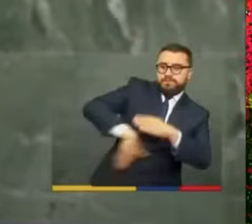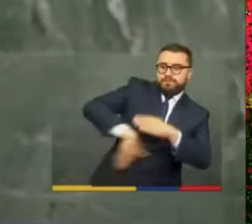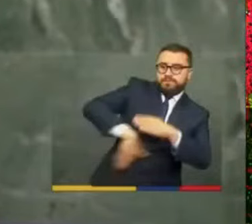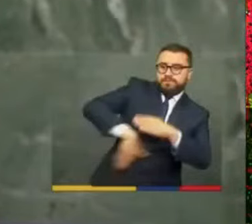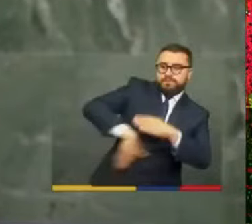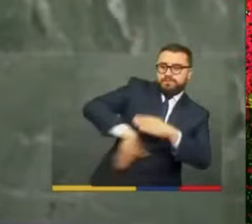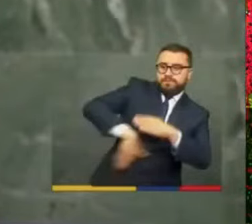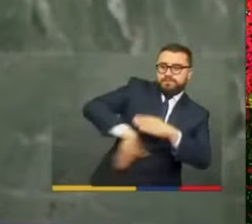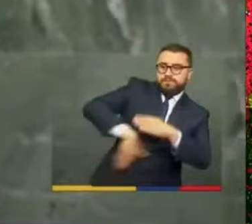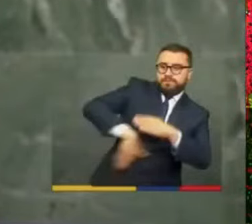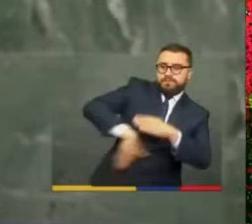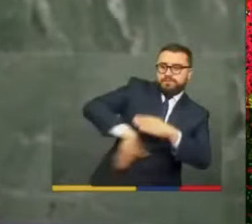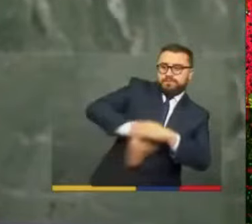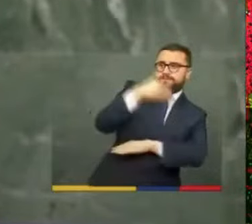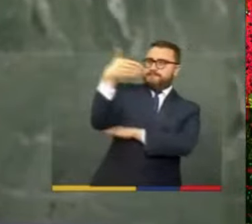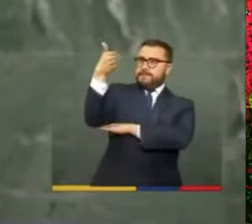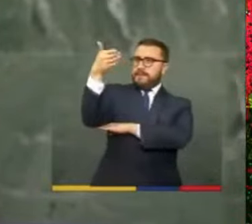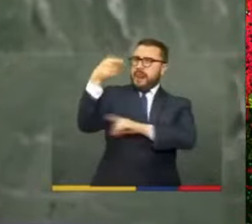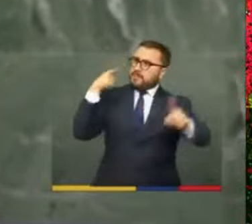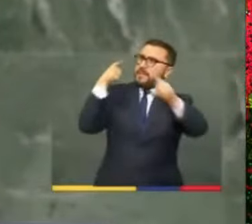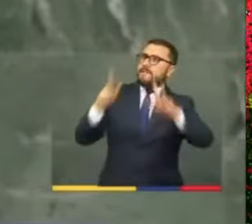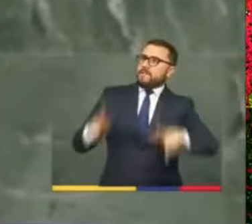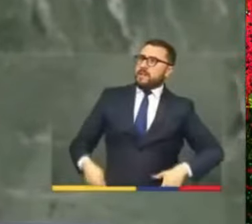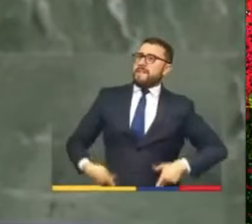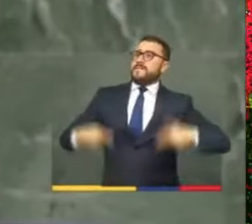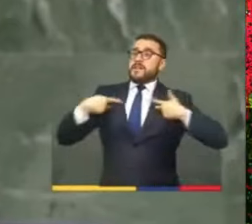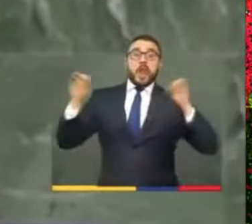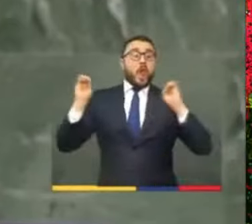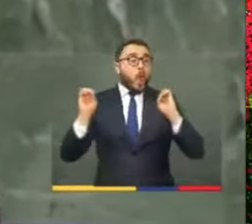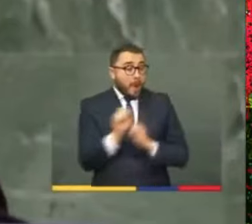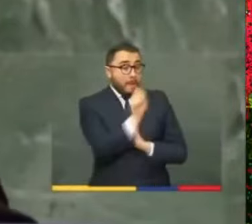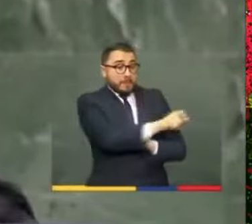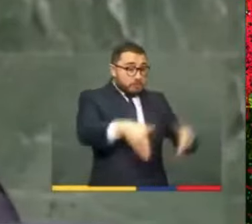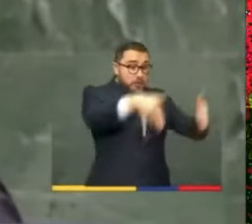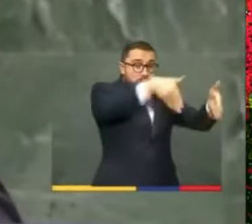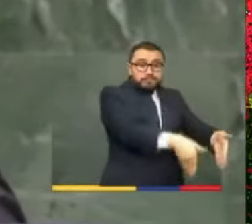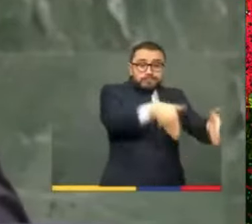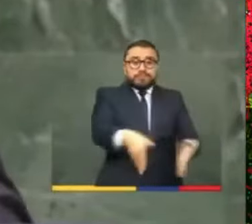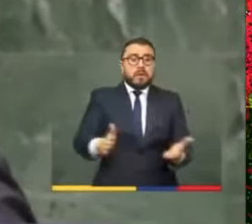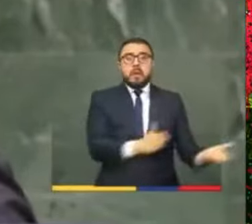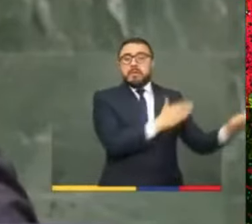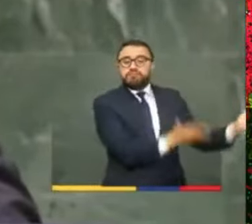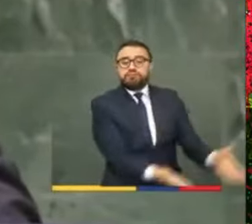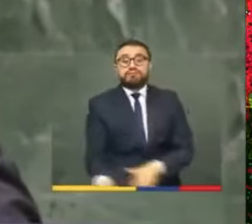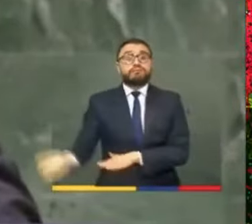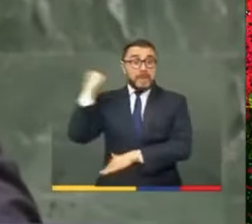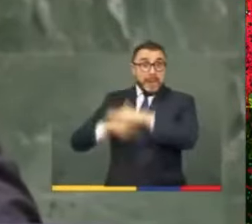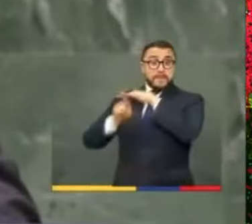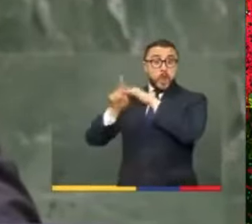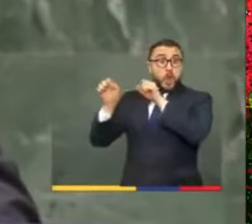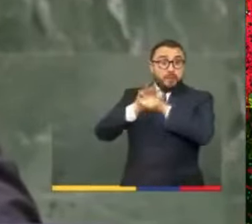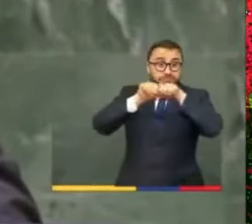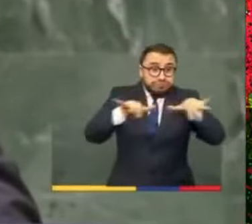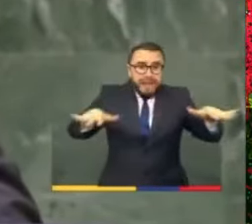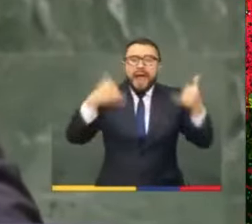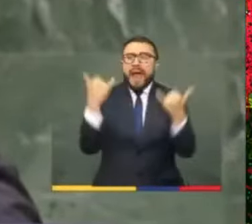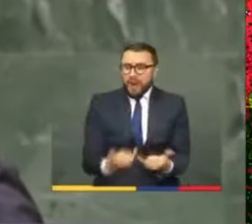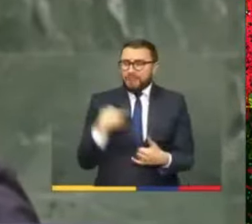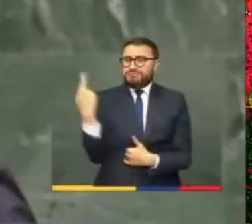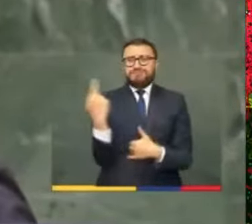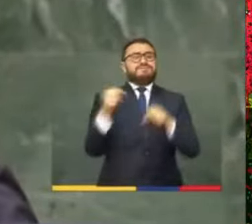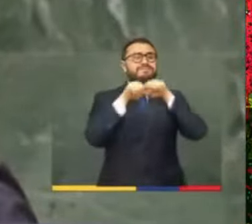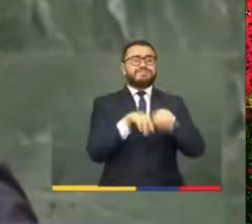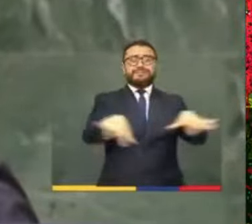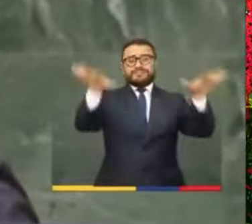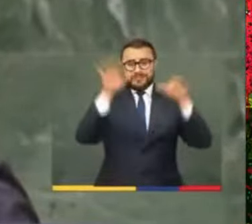Totalmente comprensible. Llenarán de cementerios, como nos lo mostró la epidemia. Es la hora de los pueblos y hay que